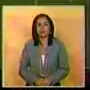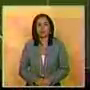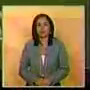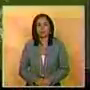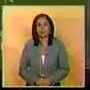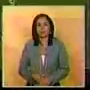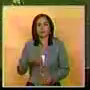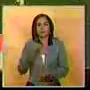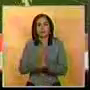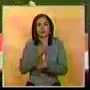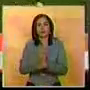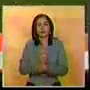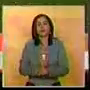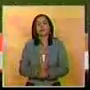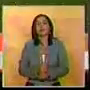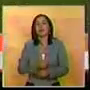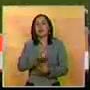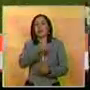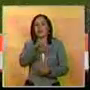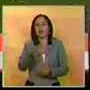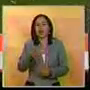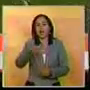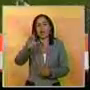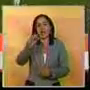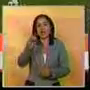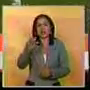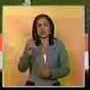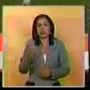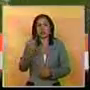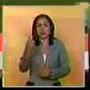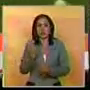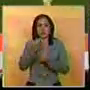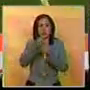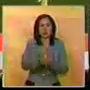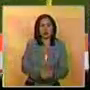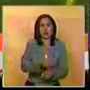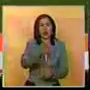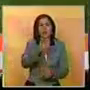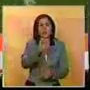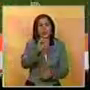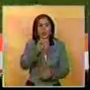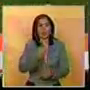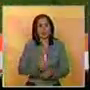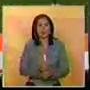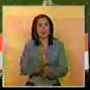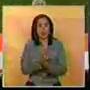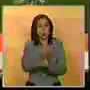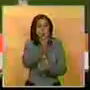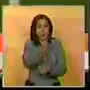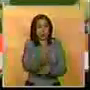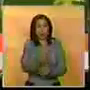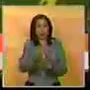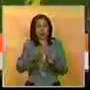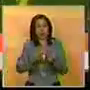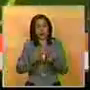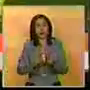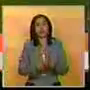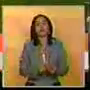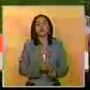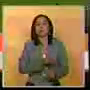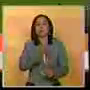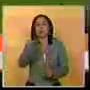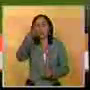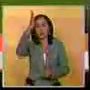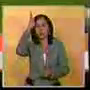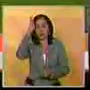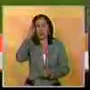El rival del Inter en semifinales será la Lazio, que venció a la Fiorentina 2-1. Alexander Kolarov y Tommaso Rocchi marcaron por los